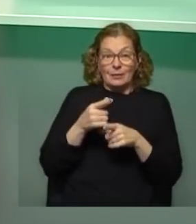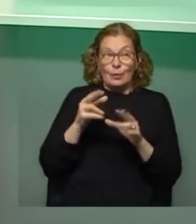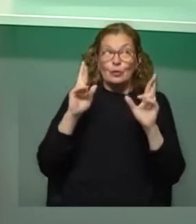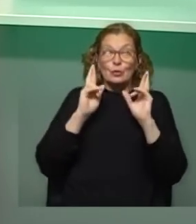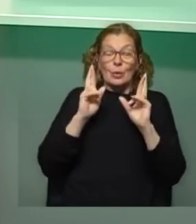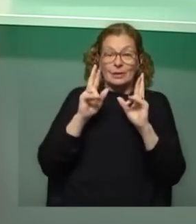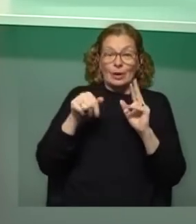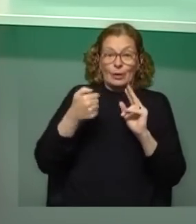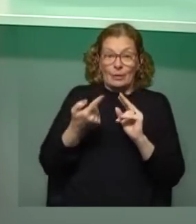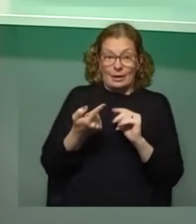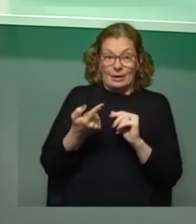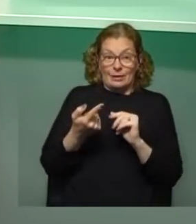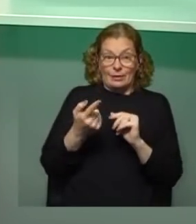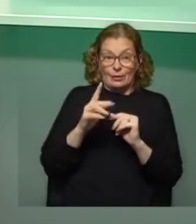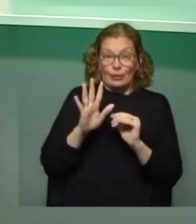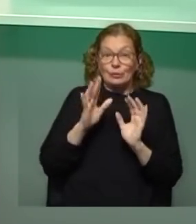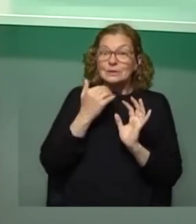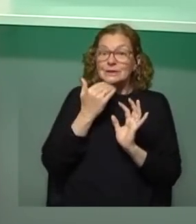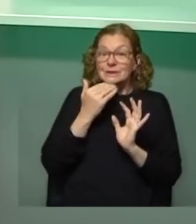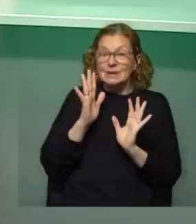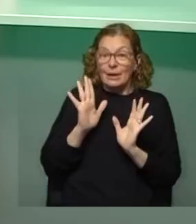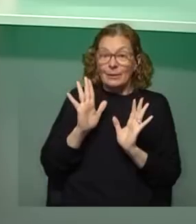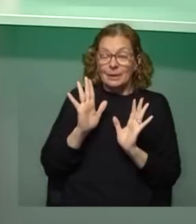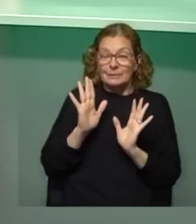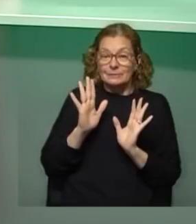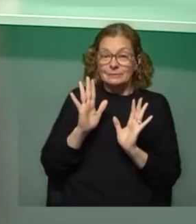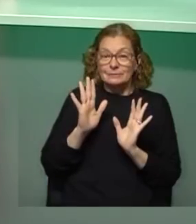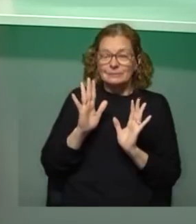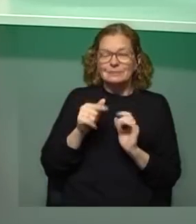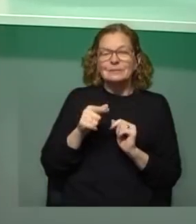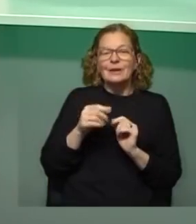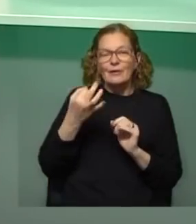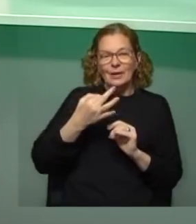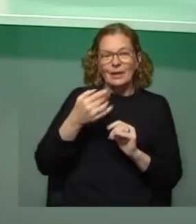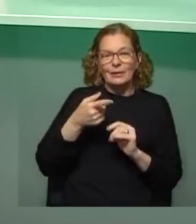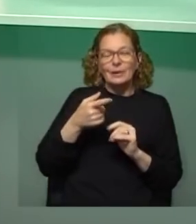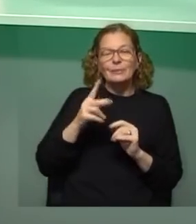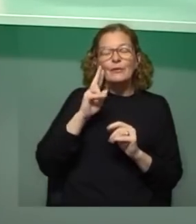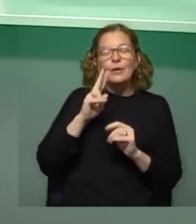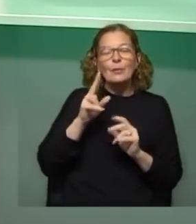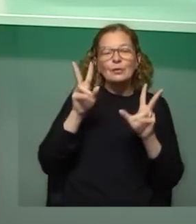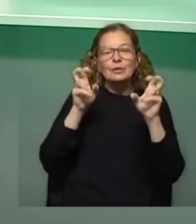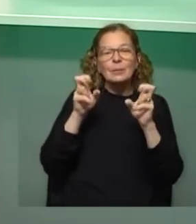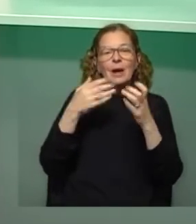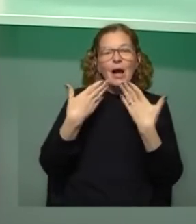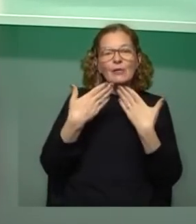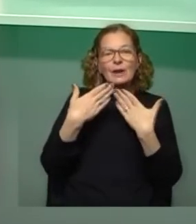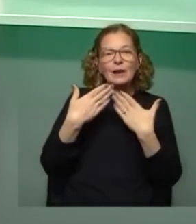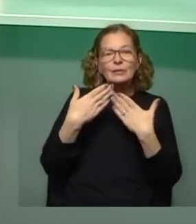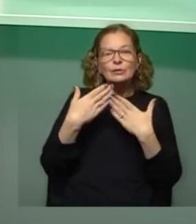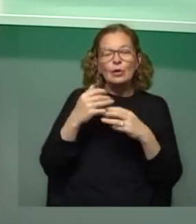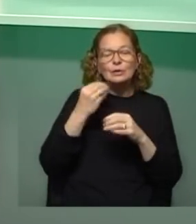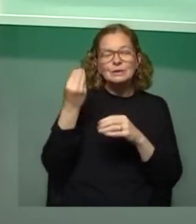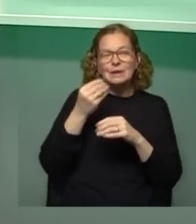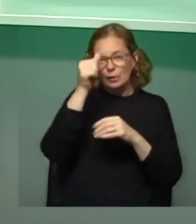decíamos suerte en lo que viene porque esto todavía no se definió totalmente es cierto y ahora seguimos adelante hablando de espectáculos en el